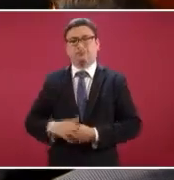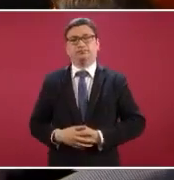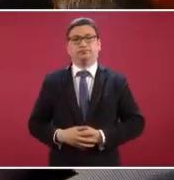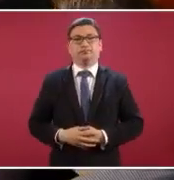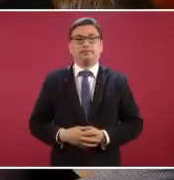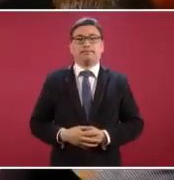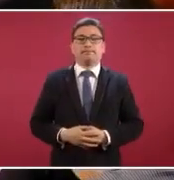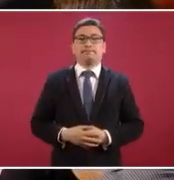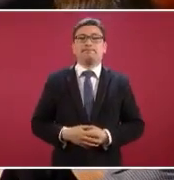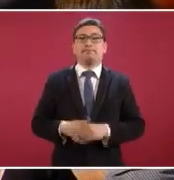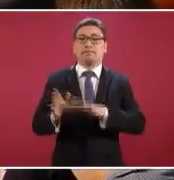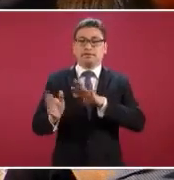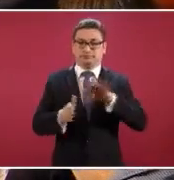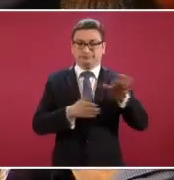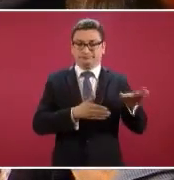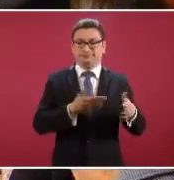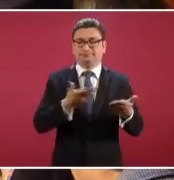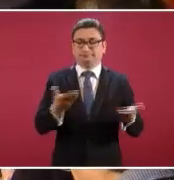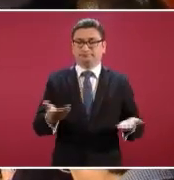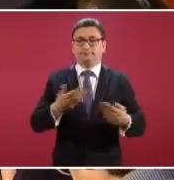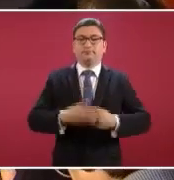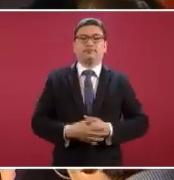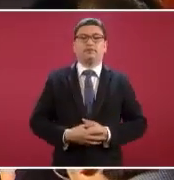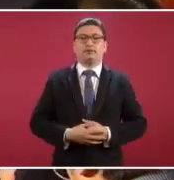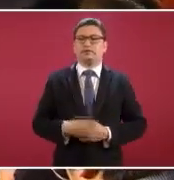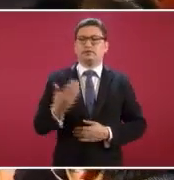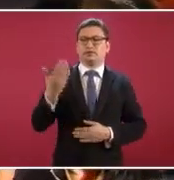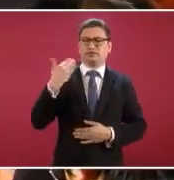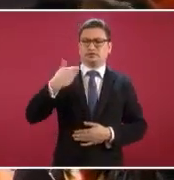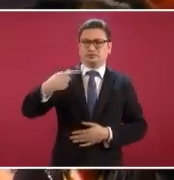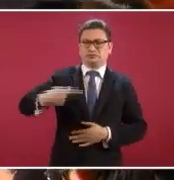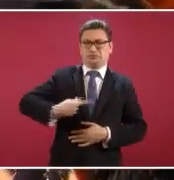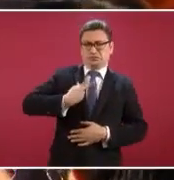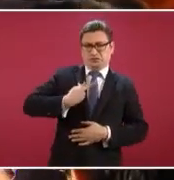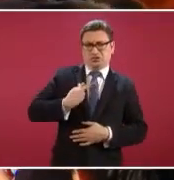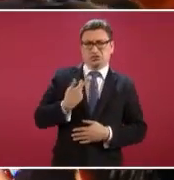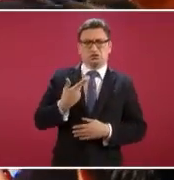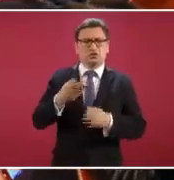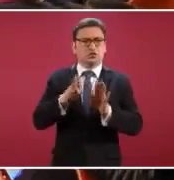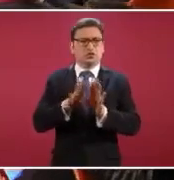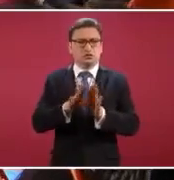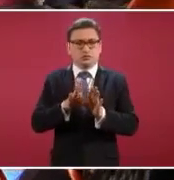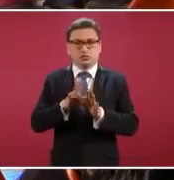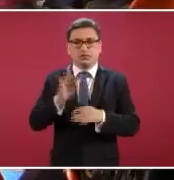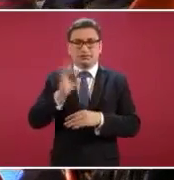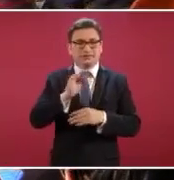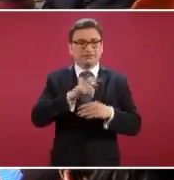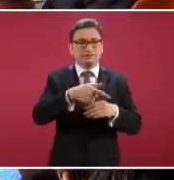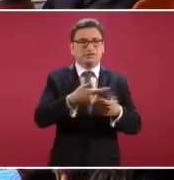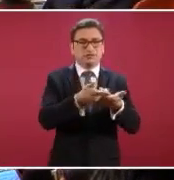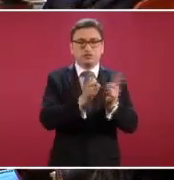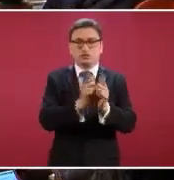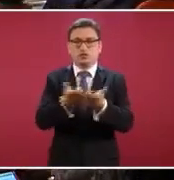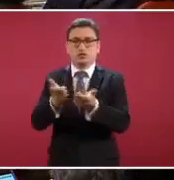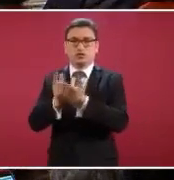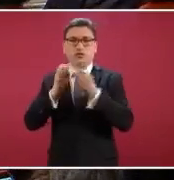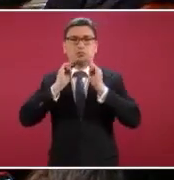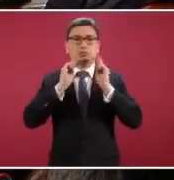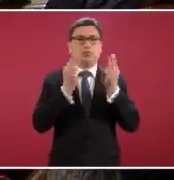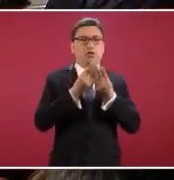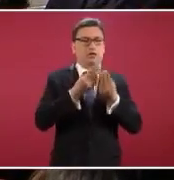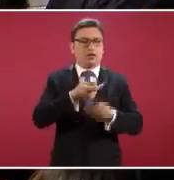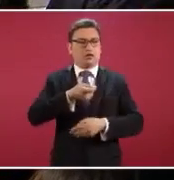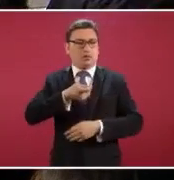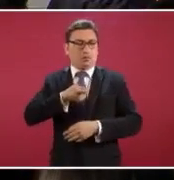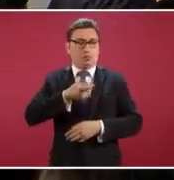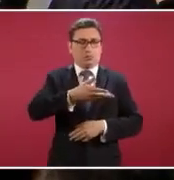respecto a la… me preguntaban sobre la posibilidad de la designación de estas organizaciones como si